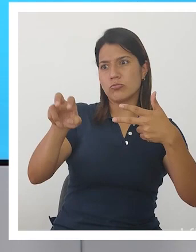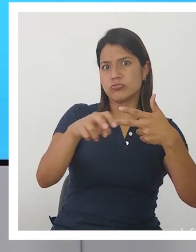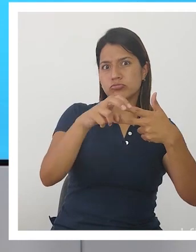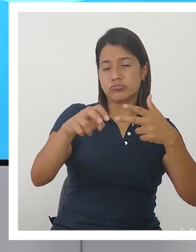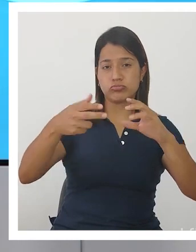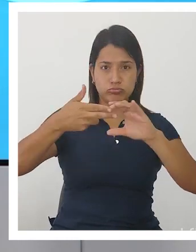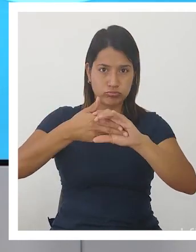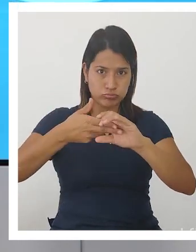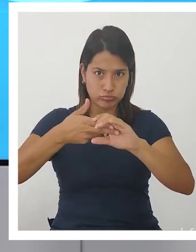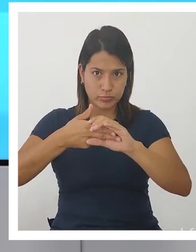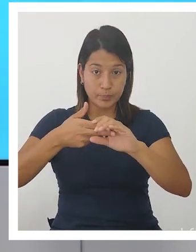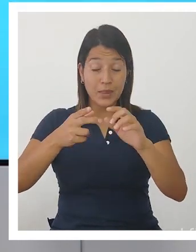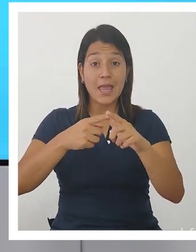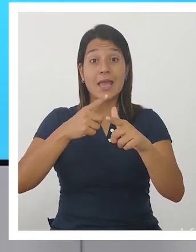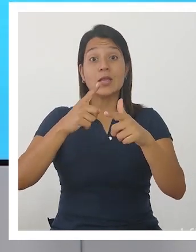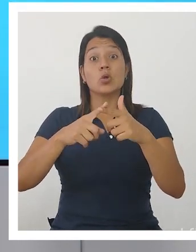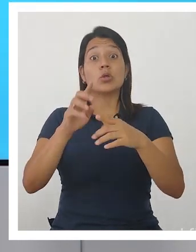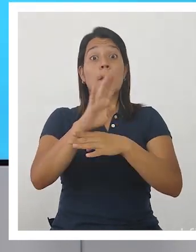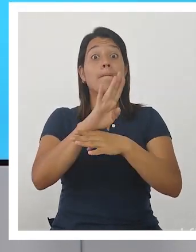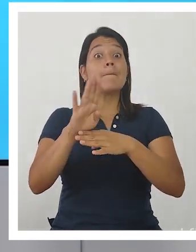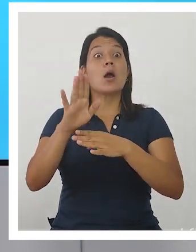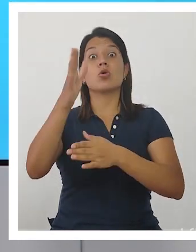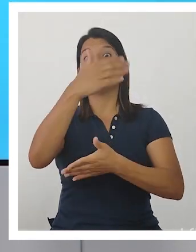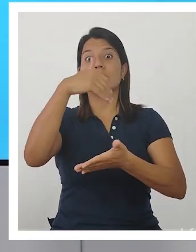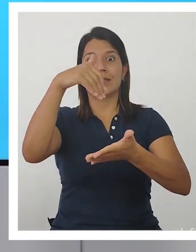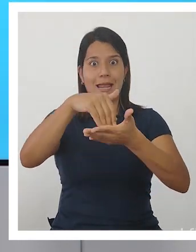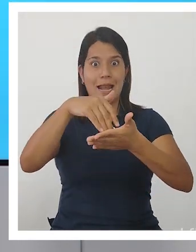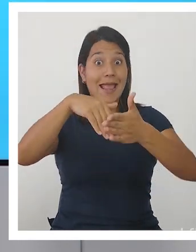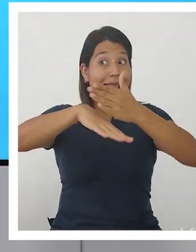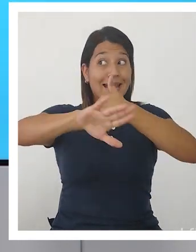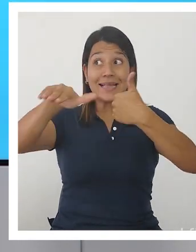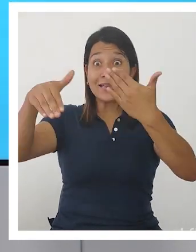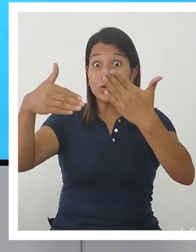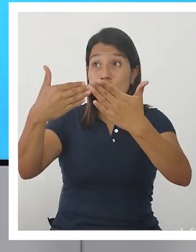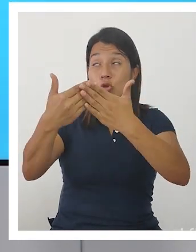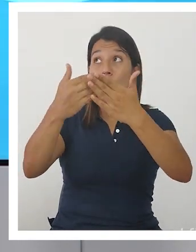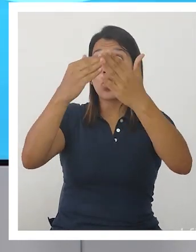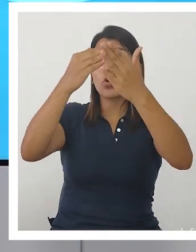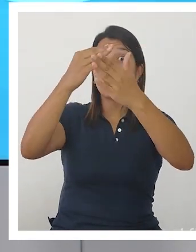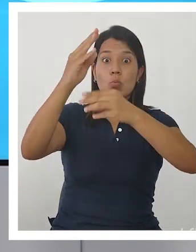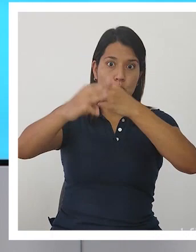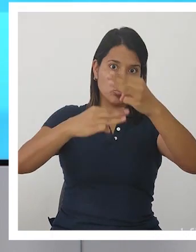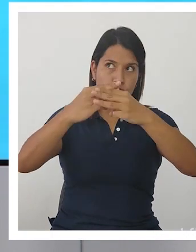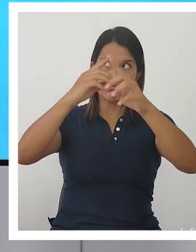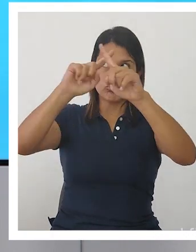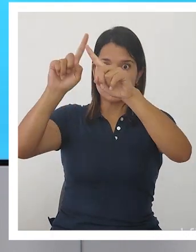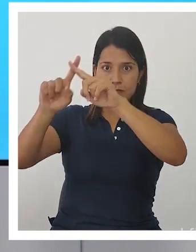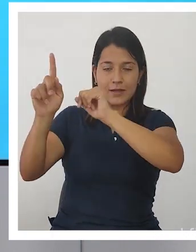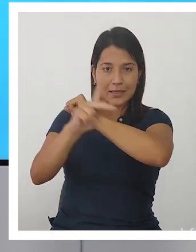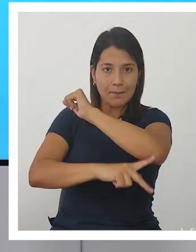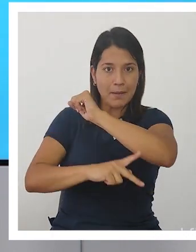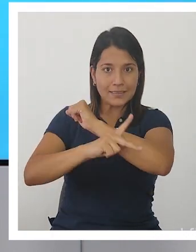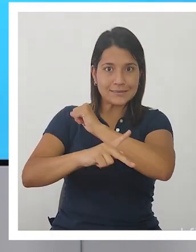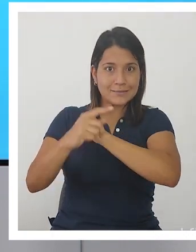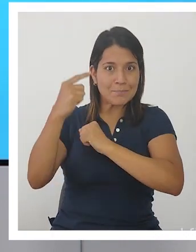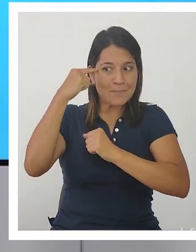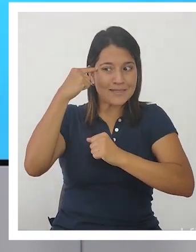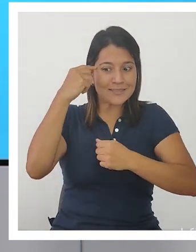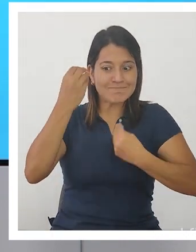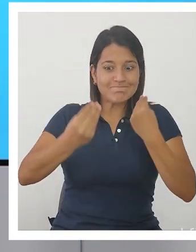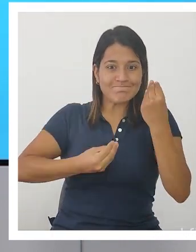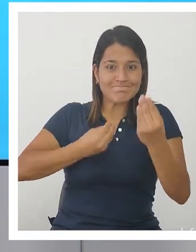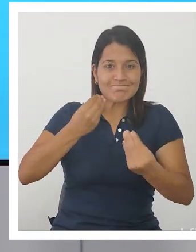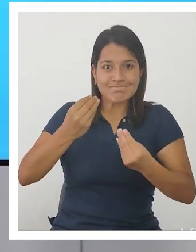los bancos centrales de todo el mundo tomen medidas ante la inflación. Pero cuénteme usted,